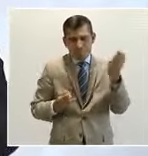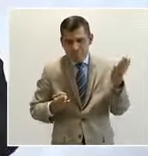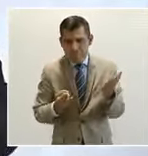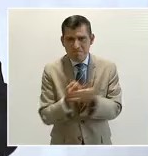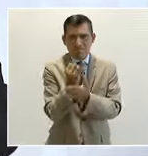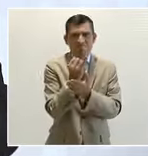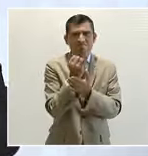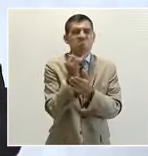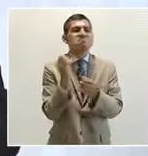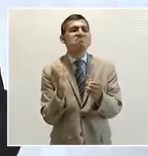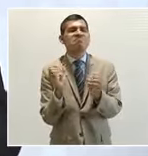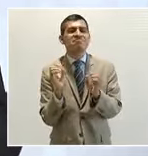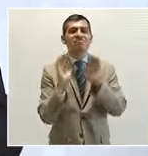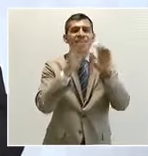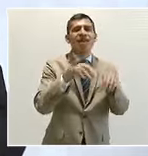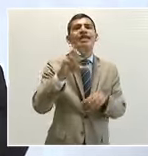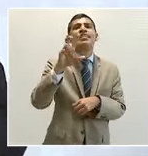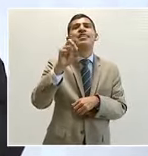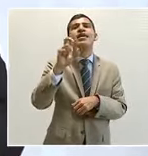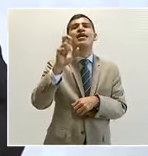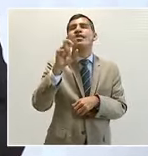inscribirse 3.500